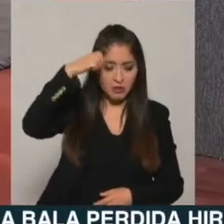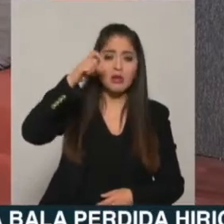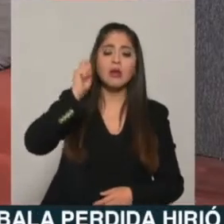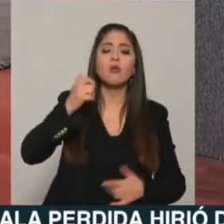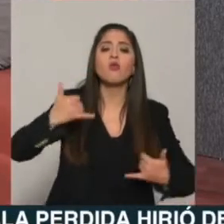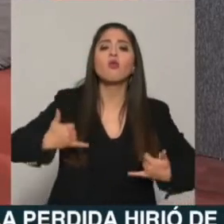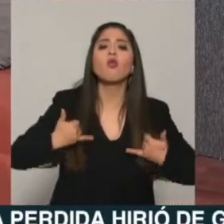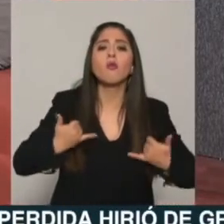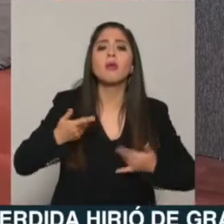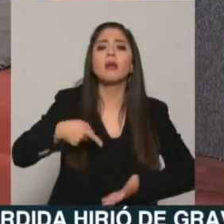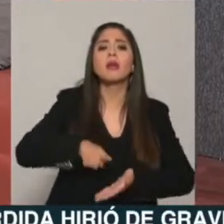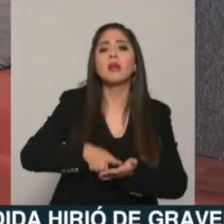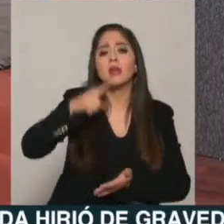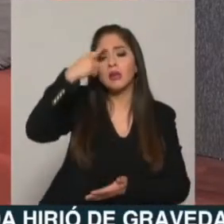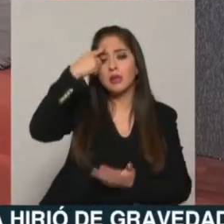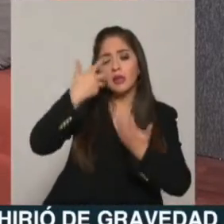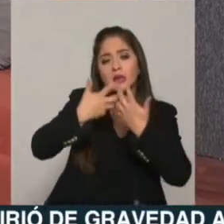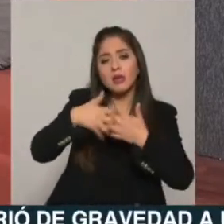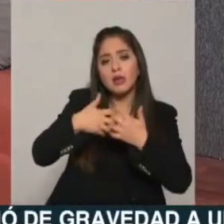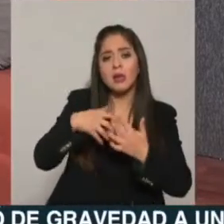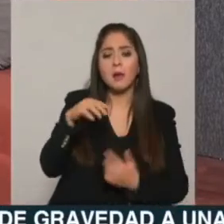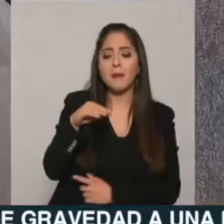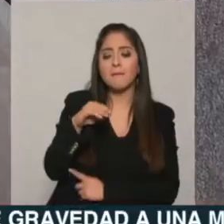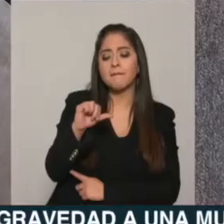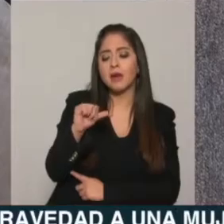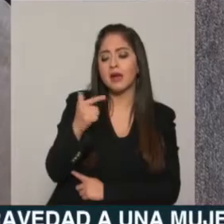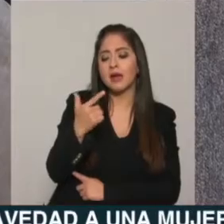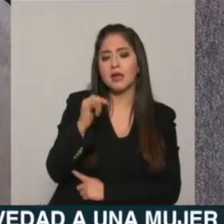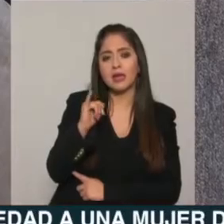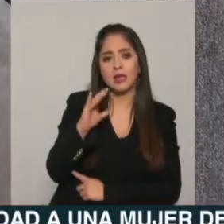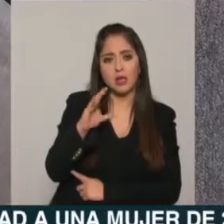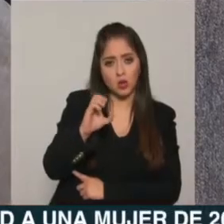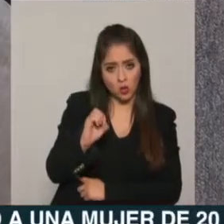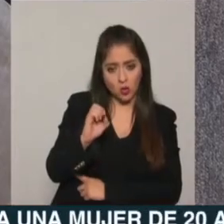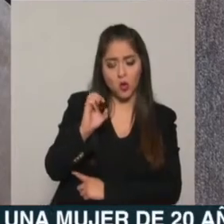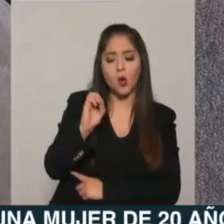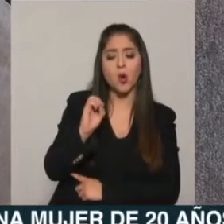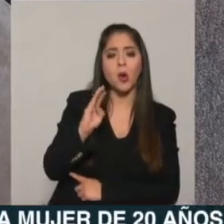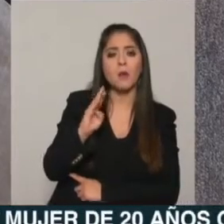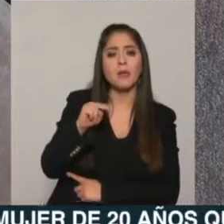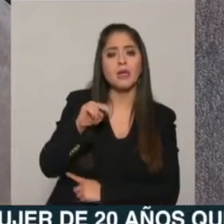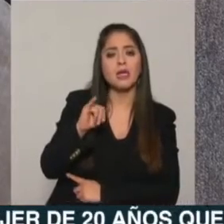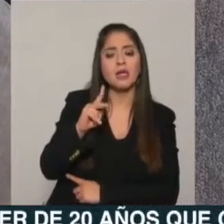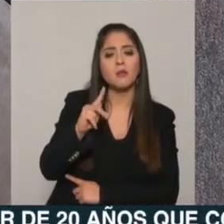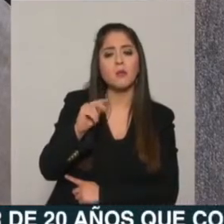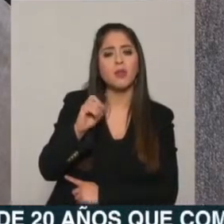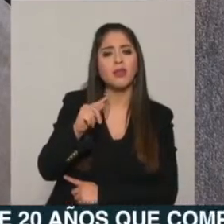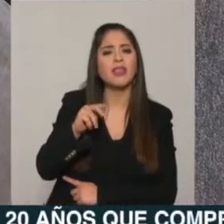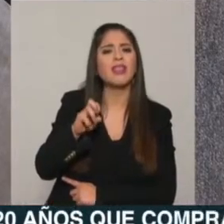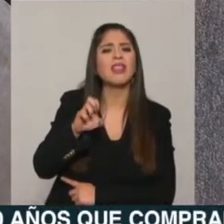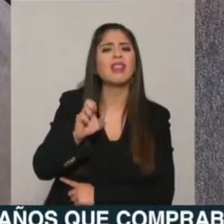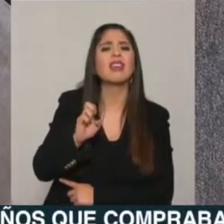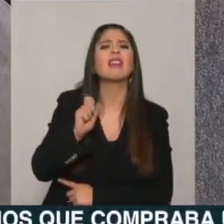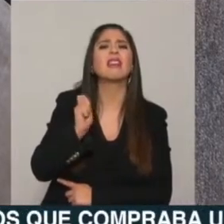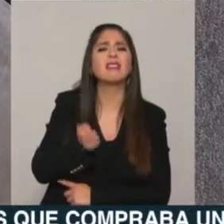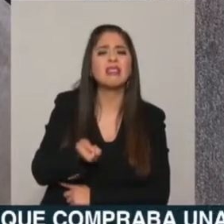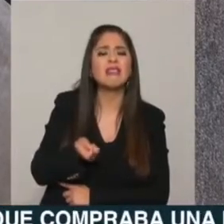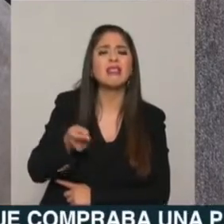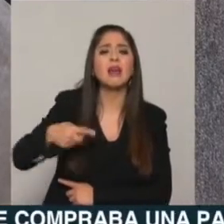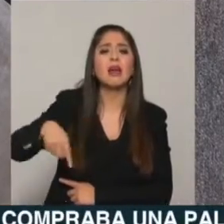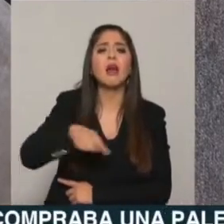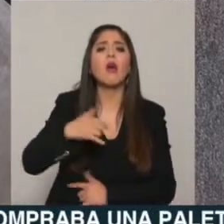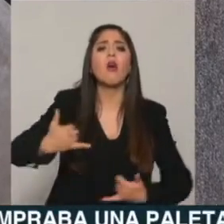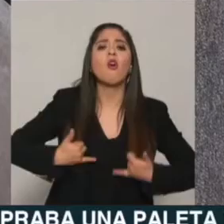pensamiento que se llama mágico omnipotente. ¿Qué quiere decir esto? Los jóvenes se sienten dueños de todo, los jóvenes sienten que lo pueden todo, que